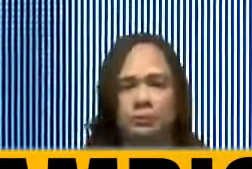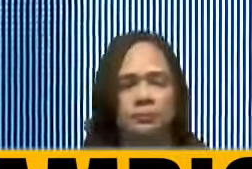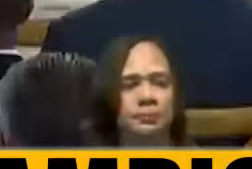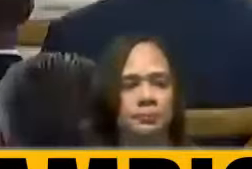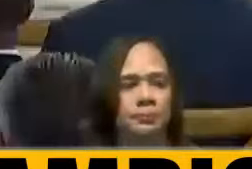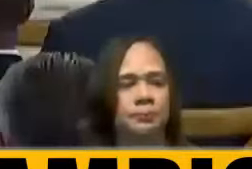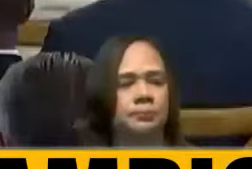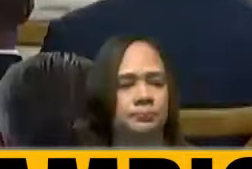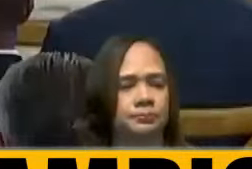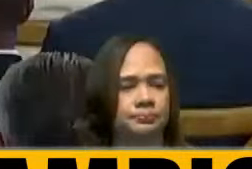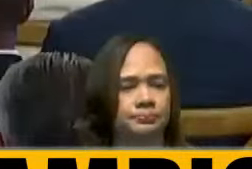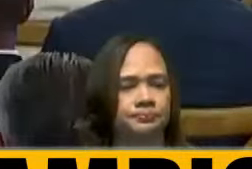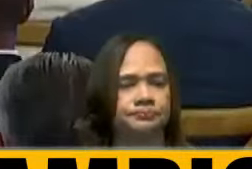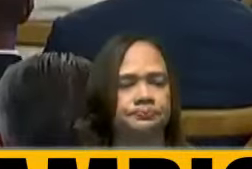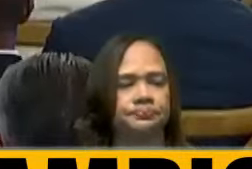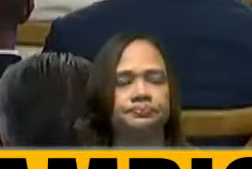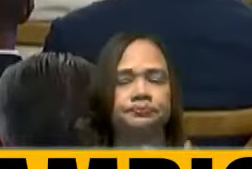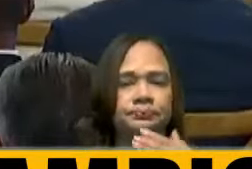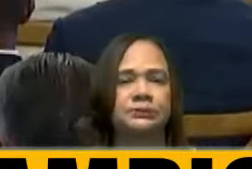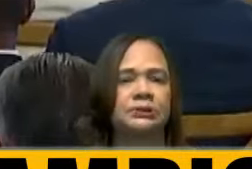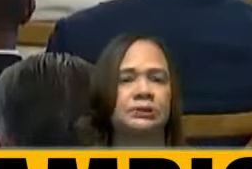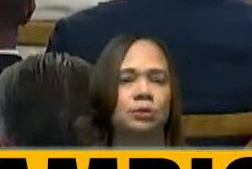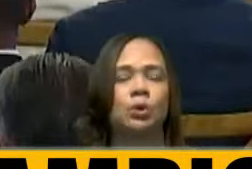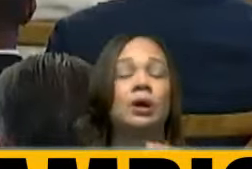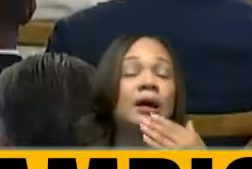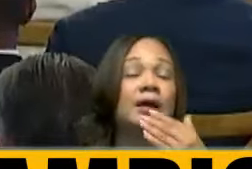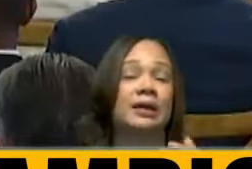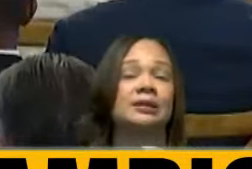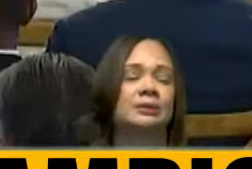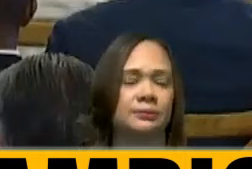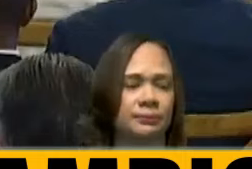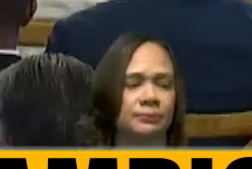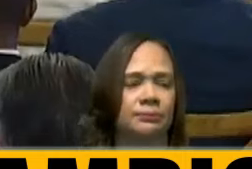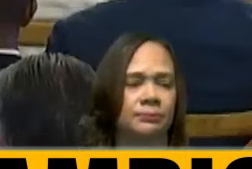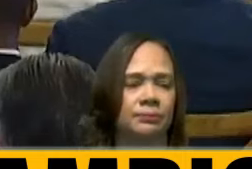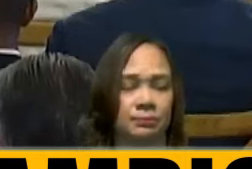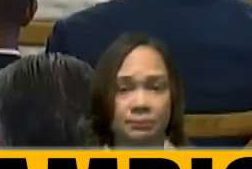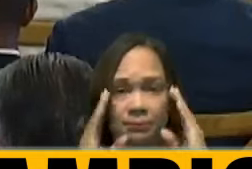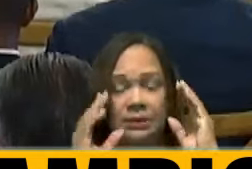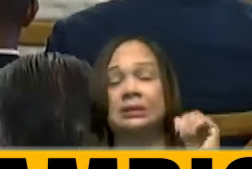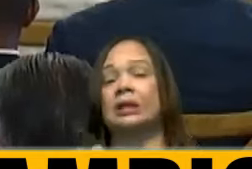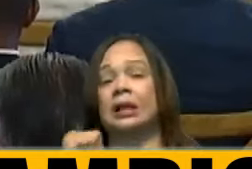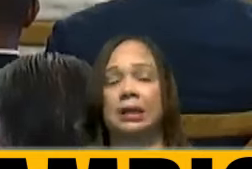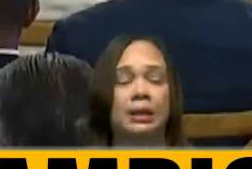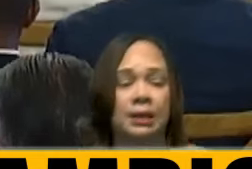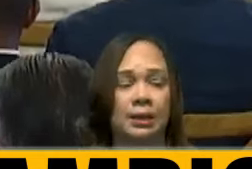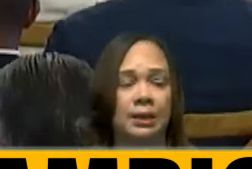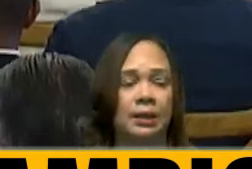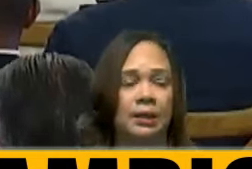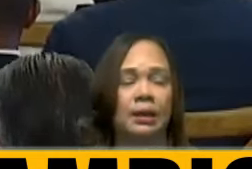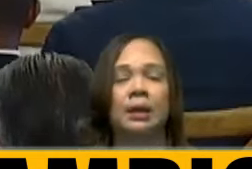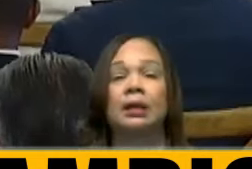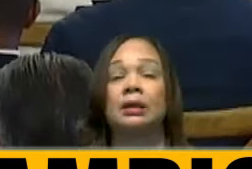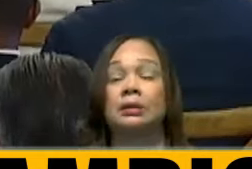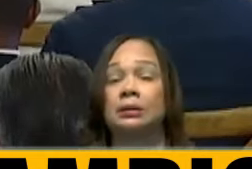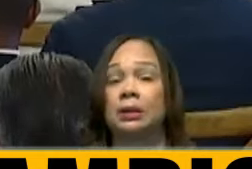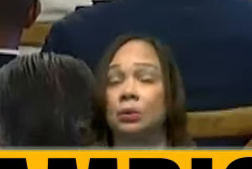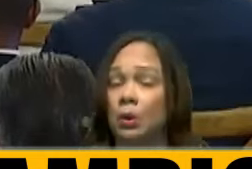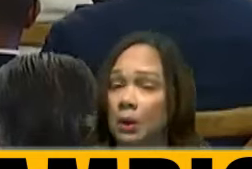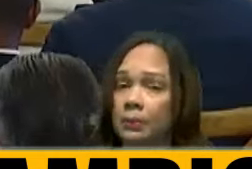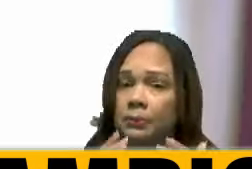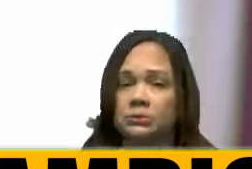explicar Gracias presidente primero agradecerle que esté pendiente del arte yo que vengo de una casa de un artista